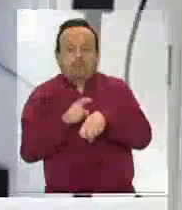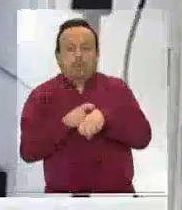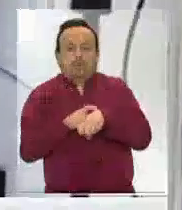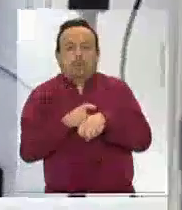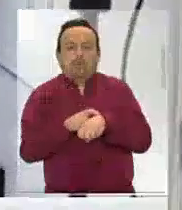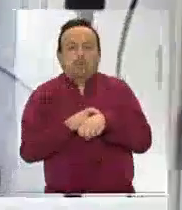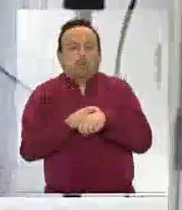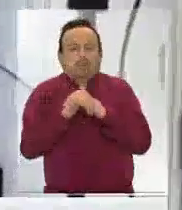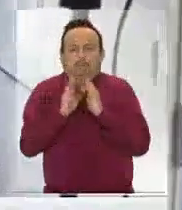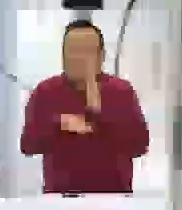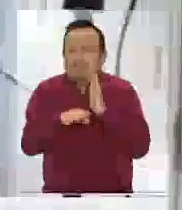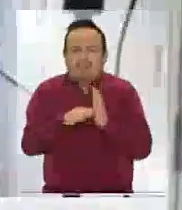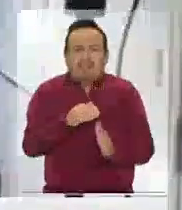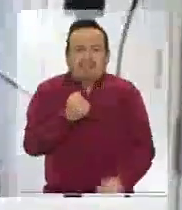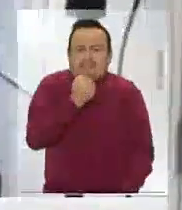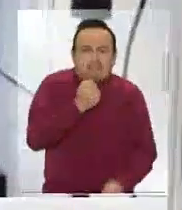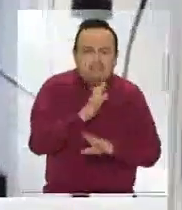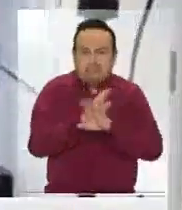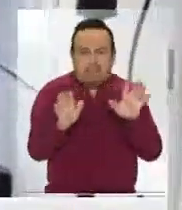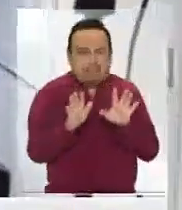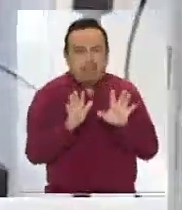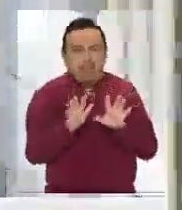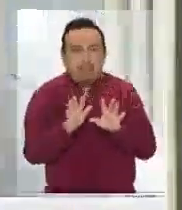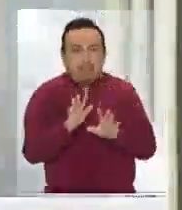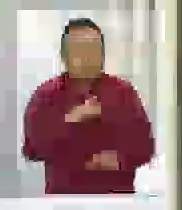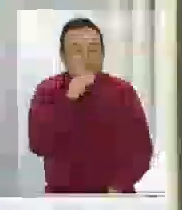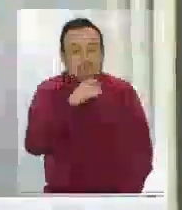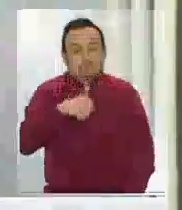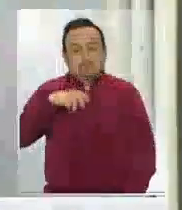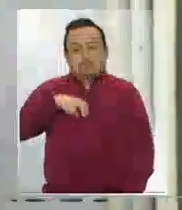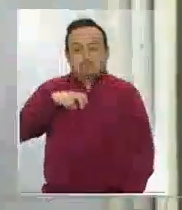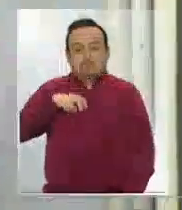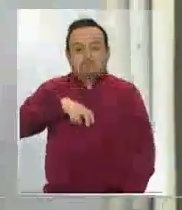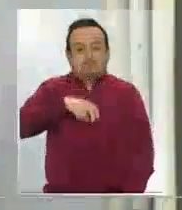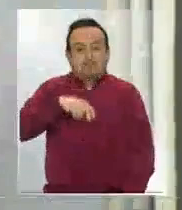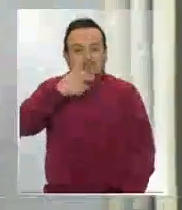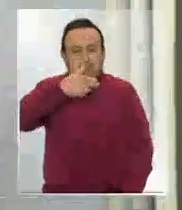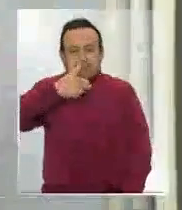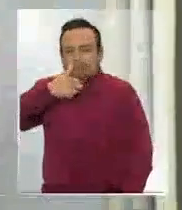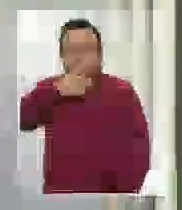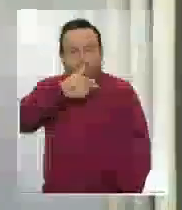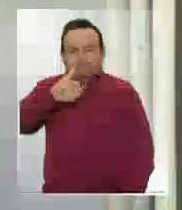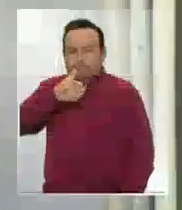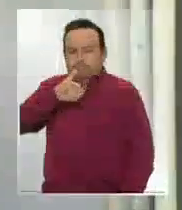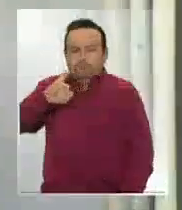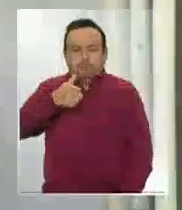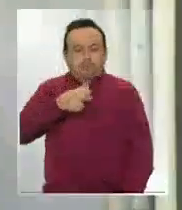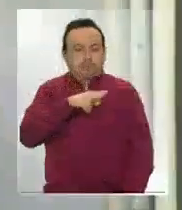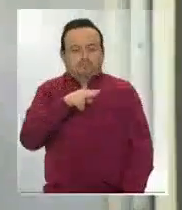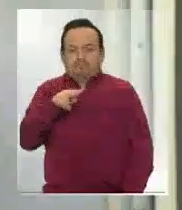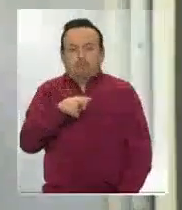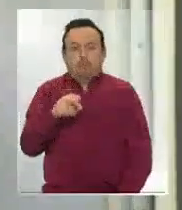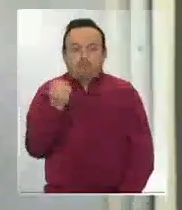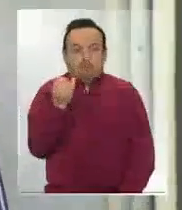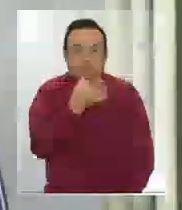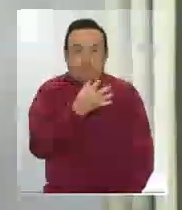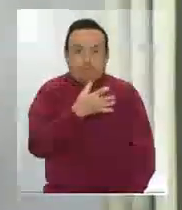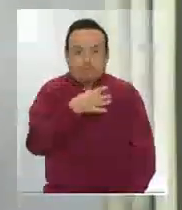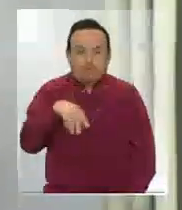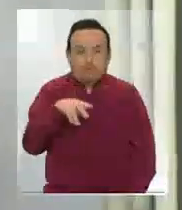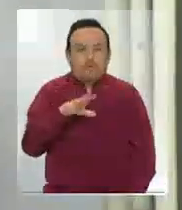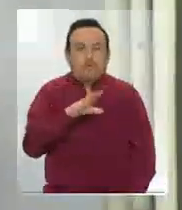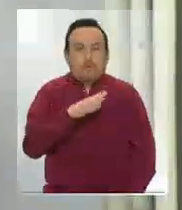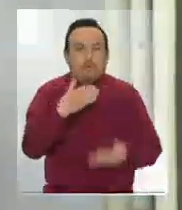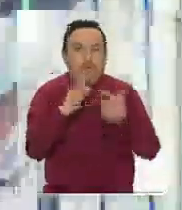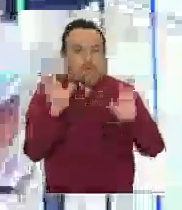0,3 grados de temperatura. En que cuando la gente va saliendo por la escalera hacia arriba, como esto puede leer a muchas personas por segundo, que de